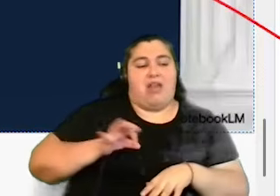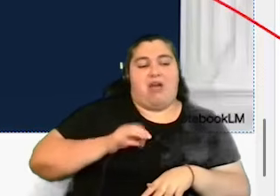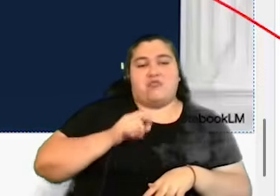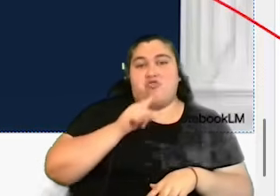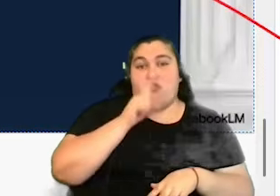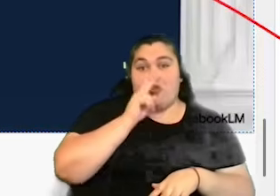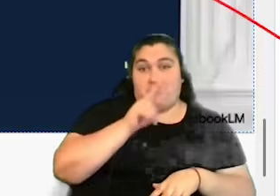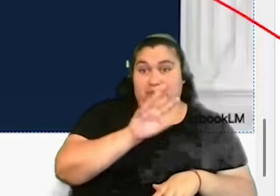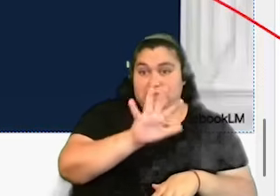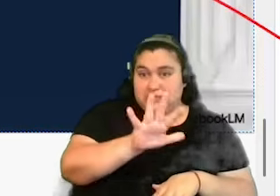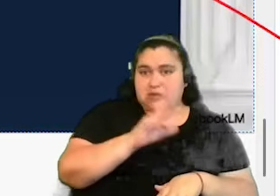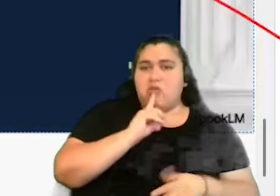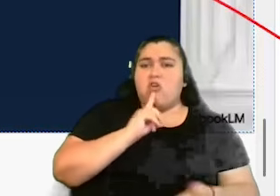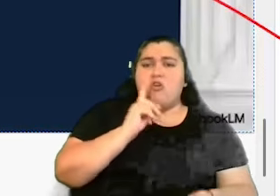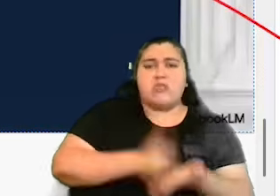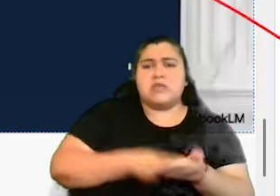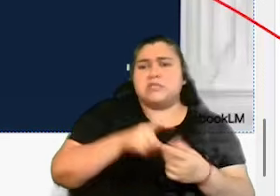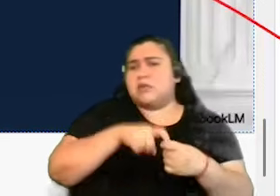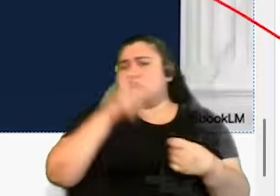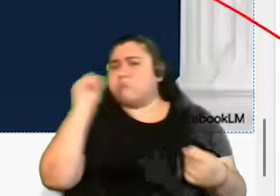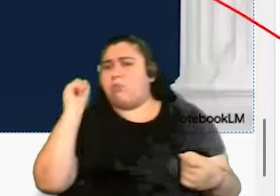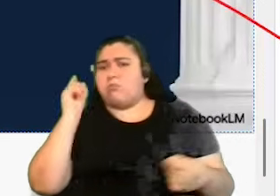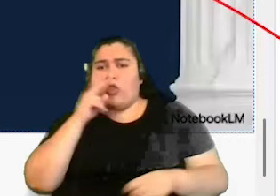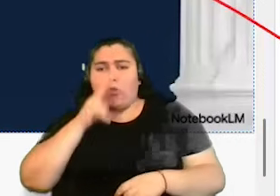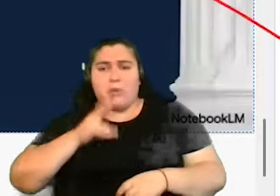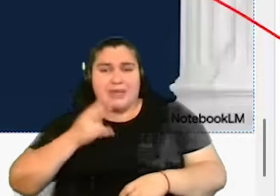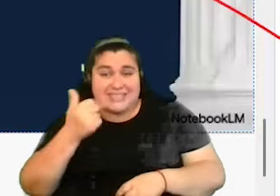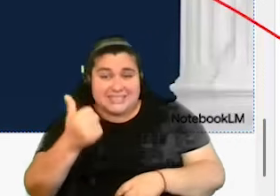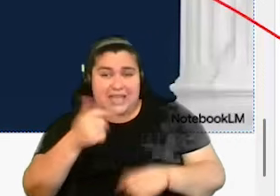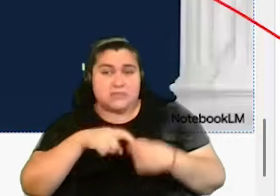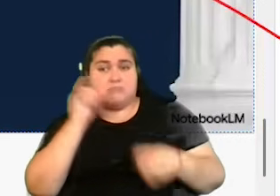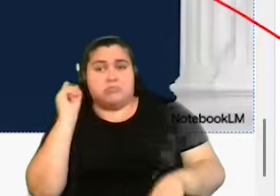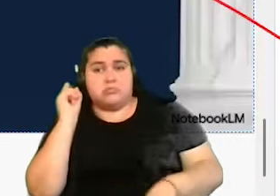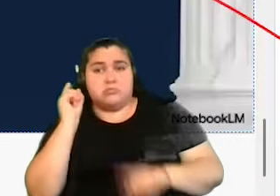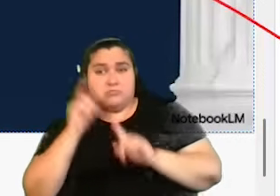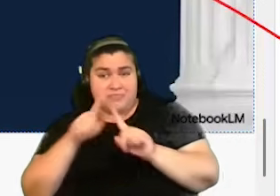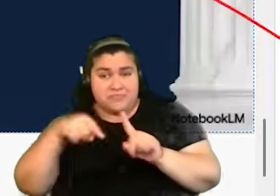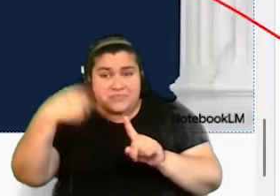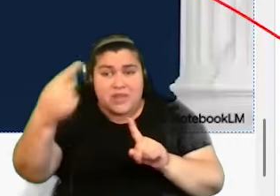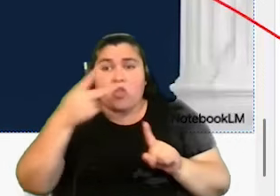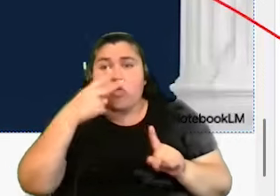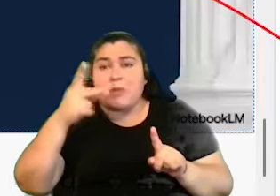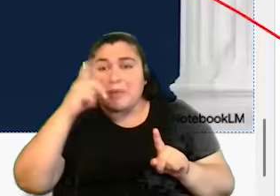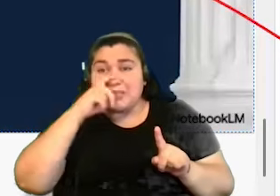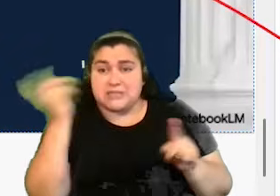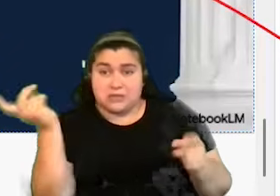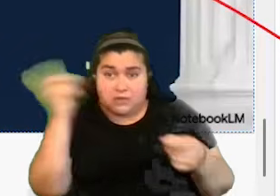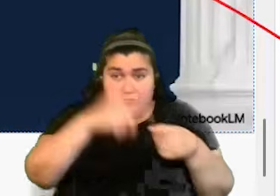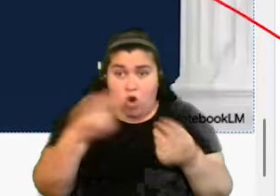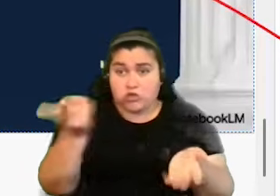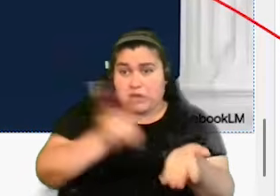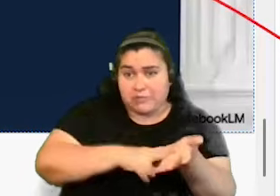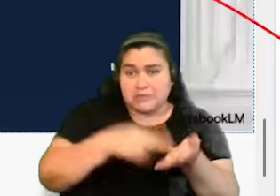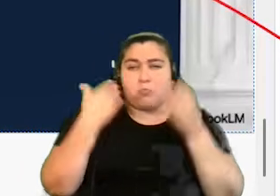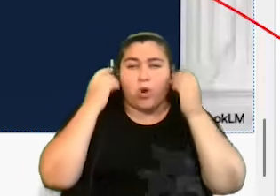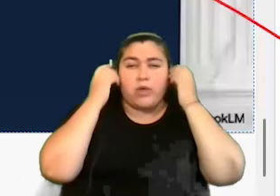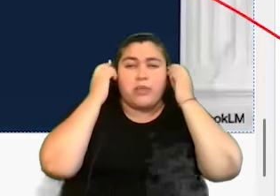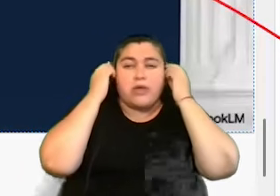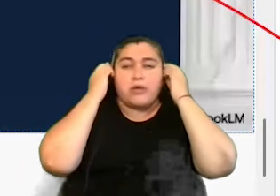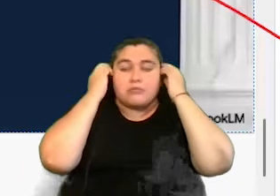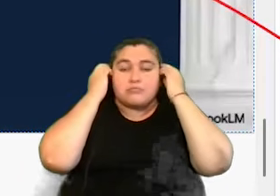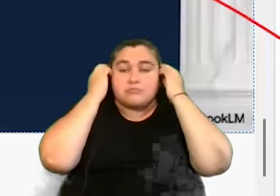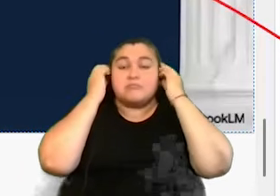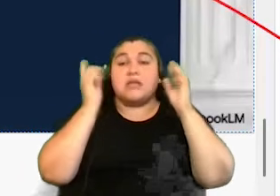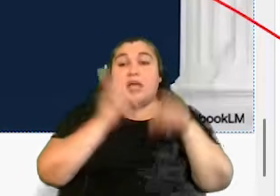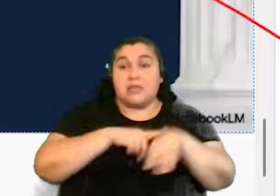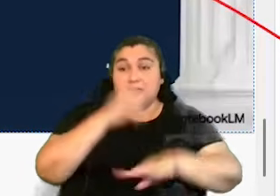decide salir en el 2026, en el 2027, ¿puede optar de nuevo por este régimen? La prescripción Sí, de los está